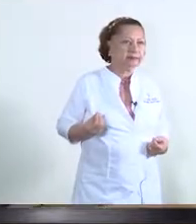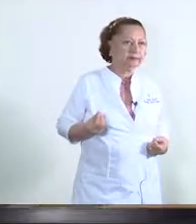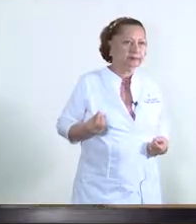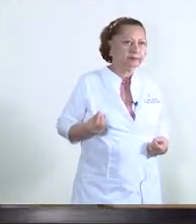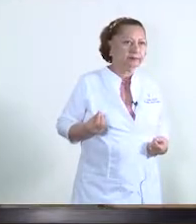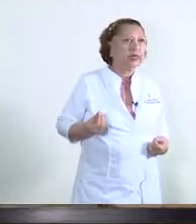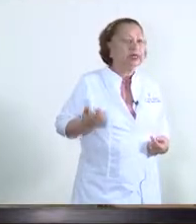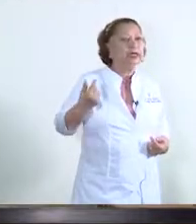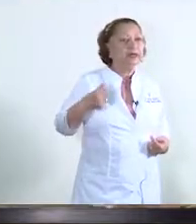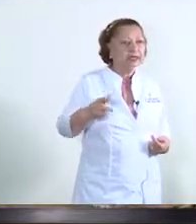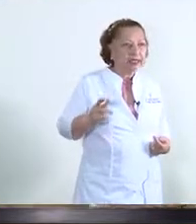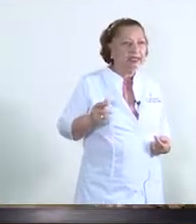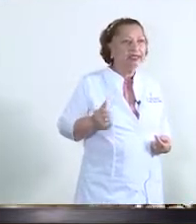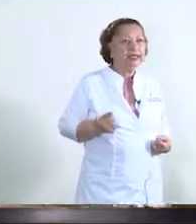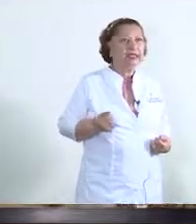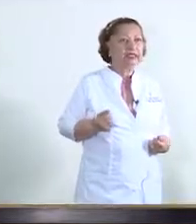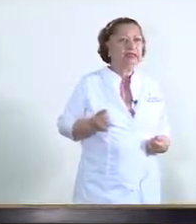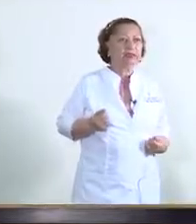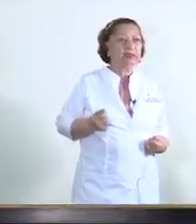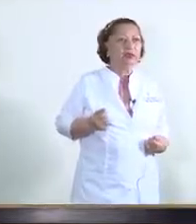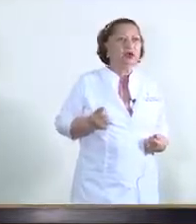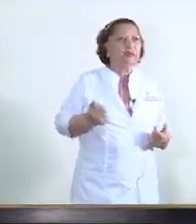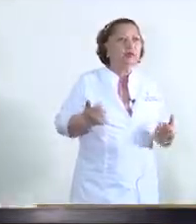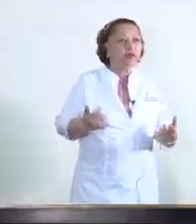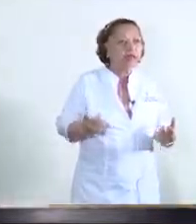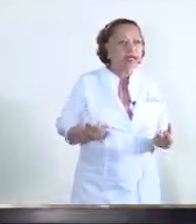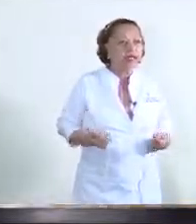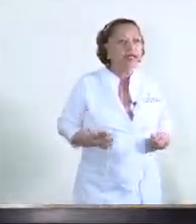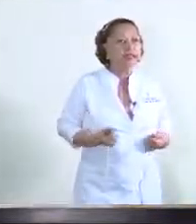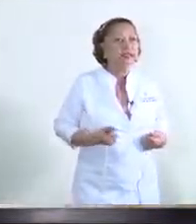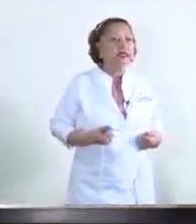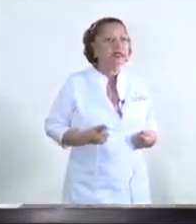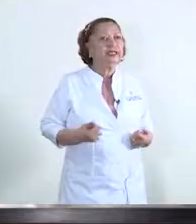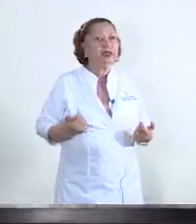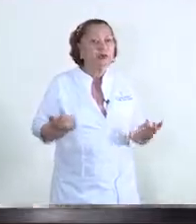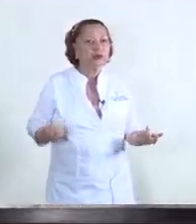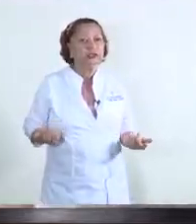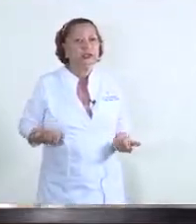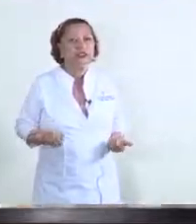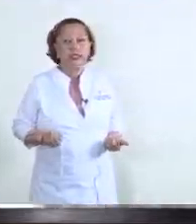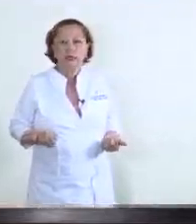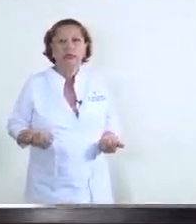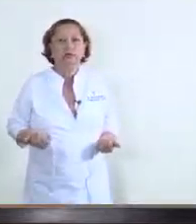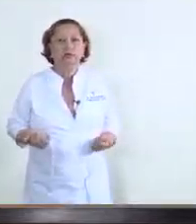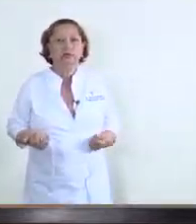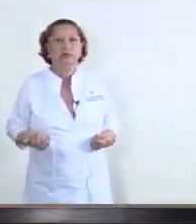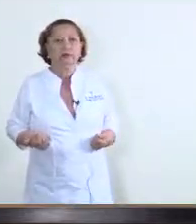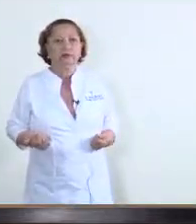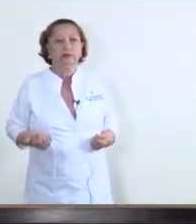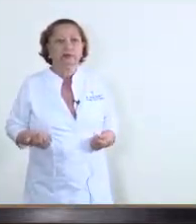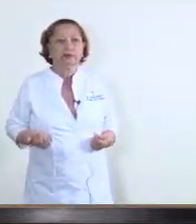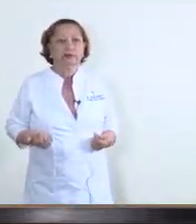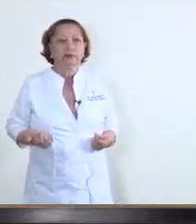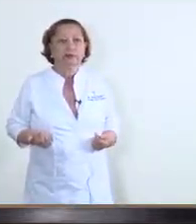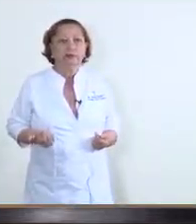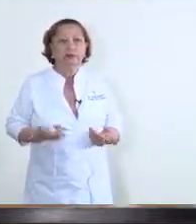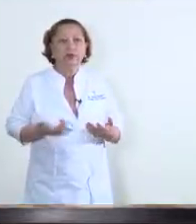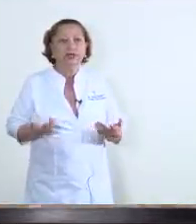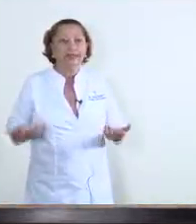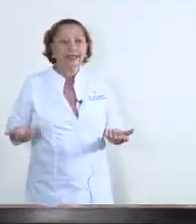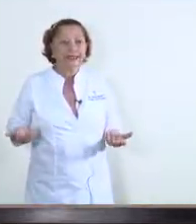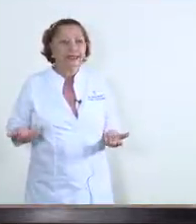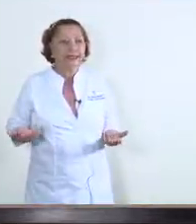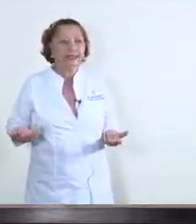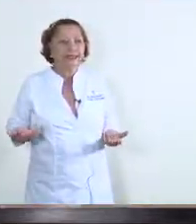realidad. Y la verdad es esa. ¿Por qué están distraídas? Muy sencillo.